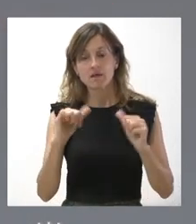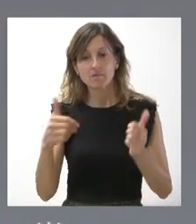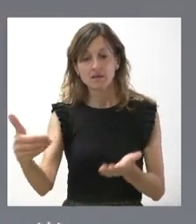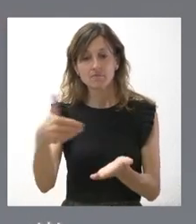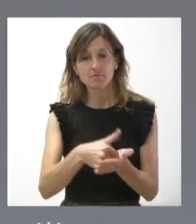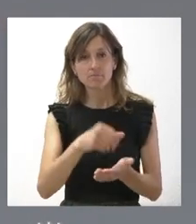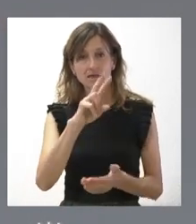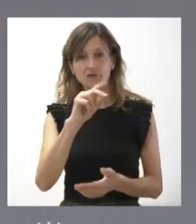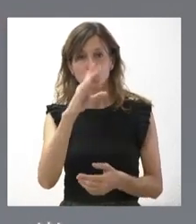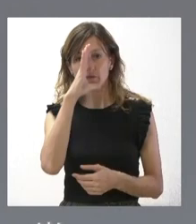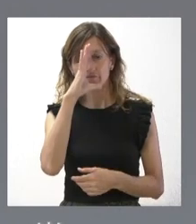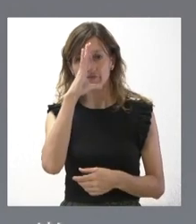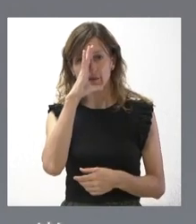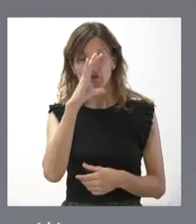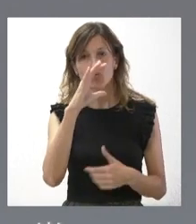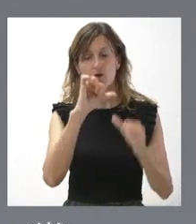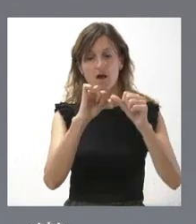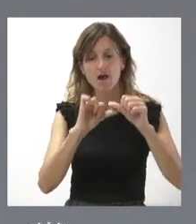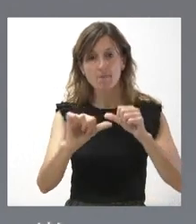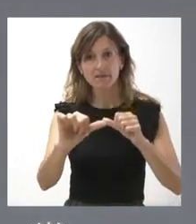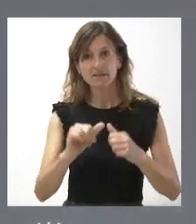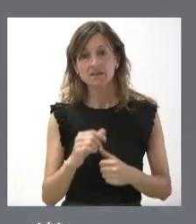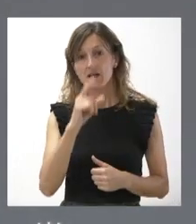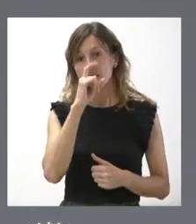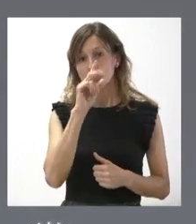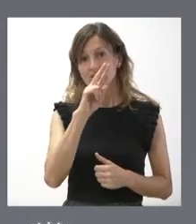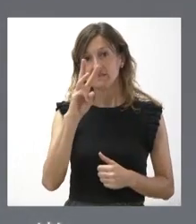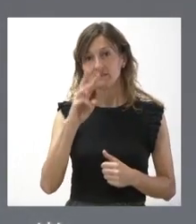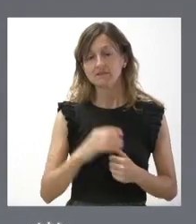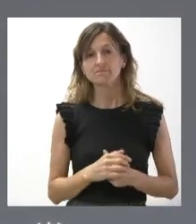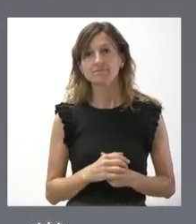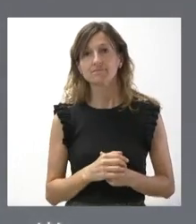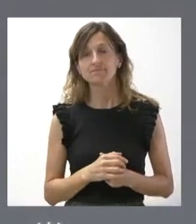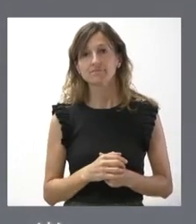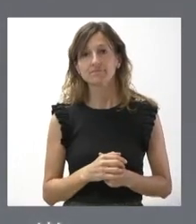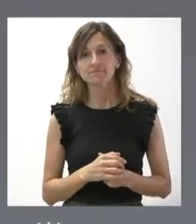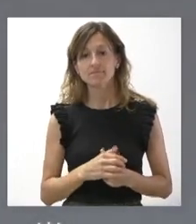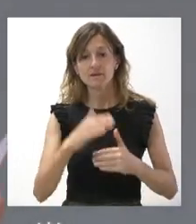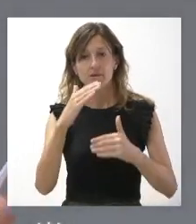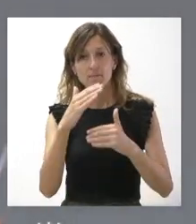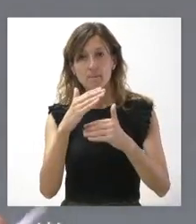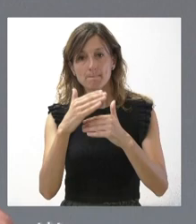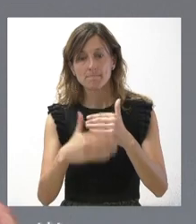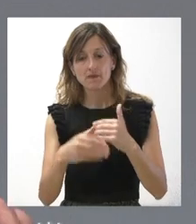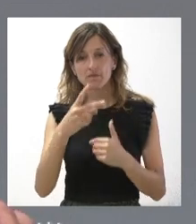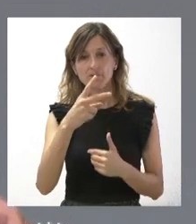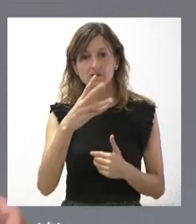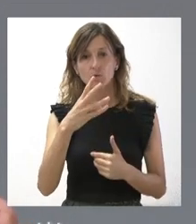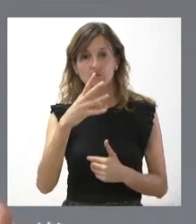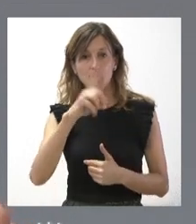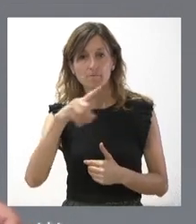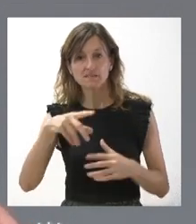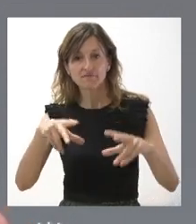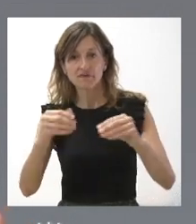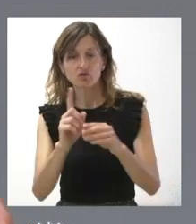del 21 de febrero del 23. No vamos a agotar este plazo de los 24 meses. La vamos